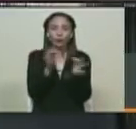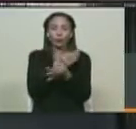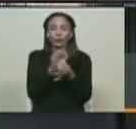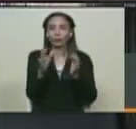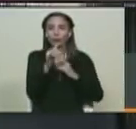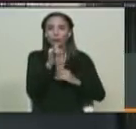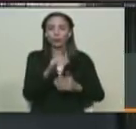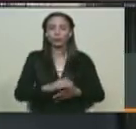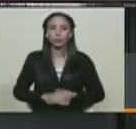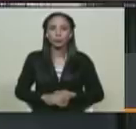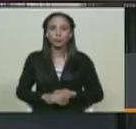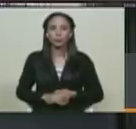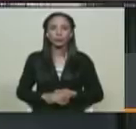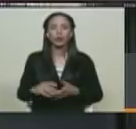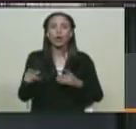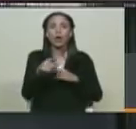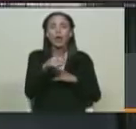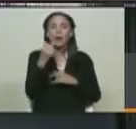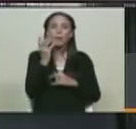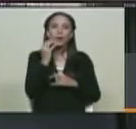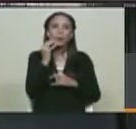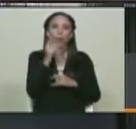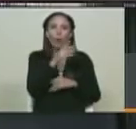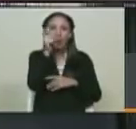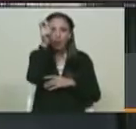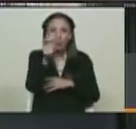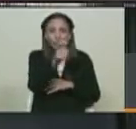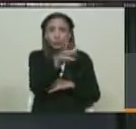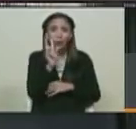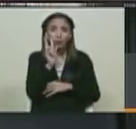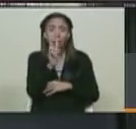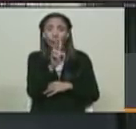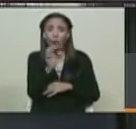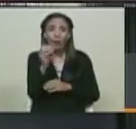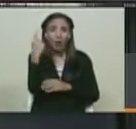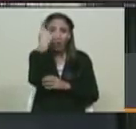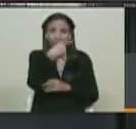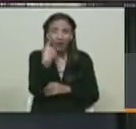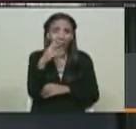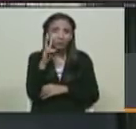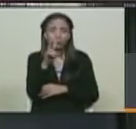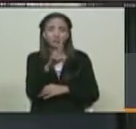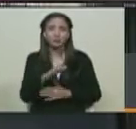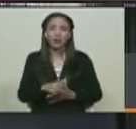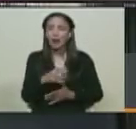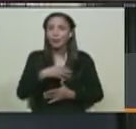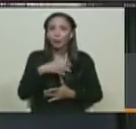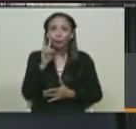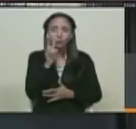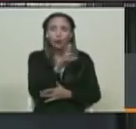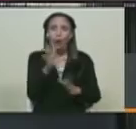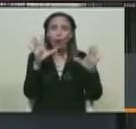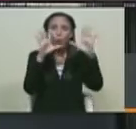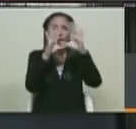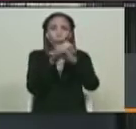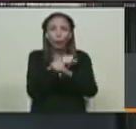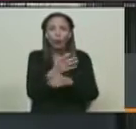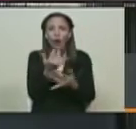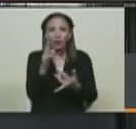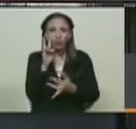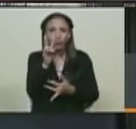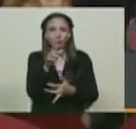Por lo menos todos ustedes están oscuros, ya ni les veo la cara. O sea que ya no pueden hacer tomas hacia el público. Haz una toma al público ahí